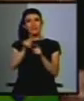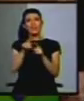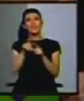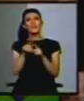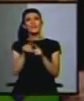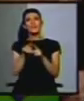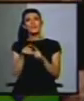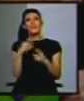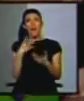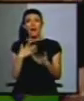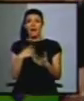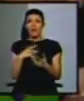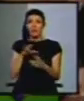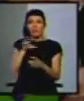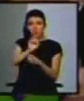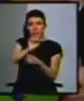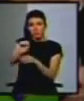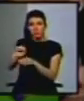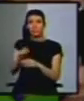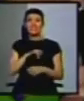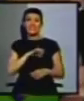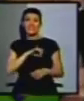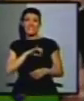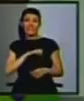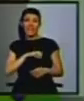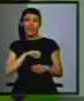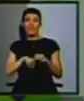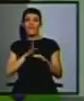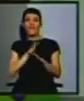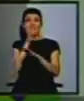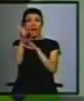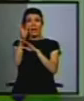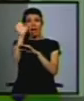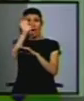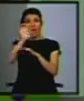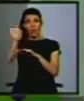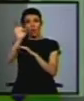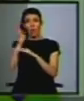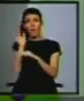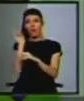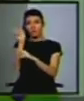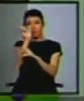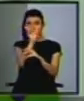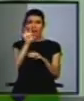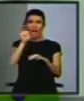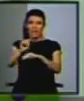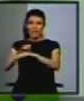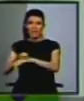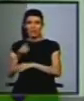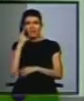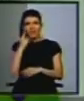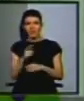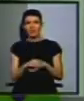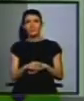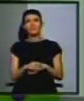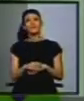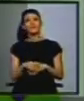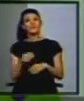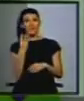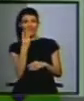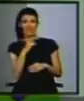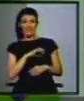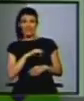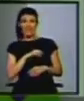atacar los lances internacionales chilenos que van a Europa. Las identidades de los 3 chilenos que permanecen tras las rejas en